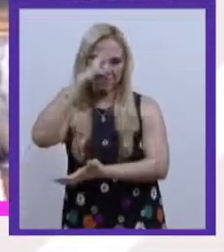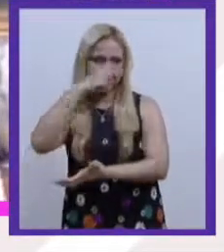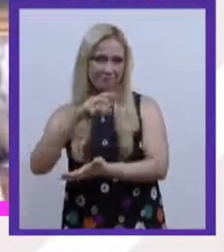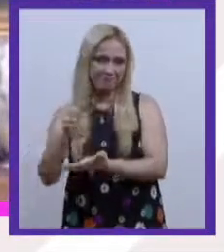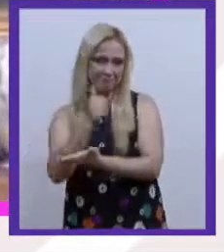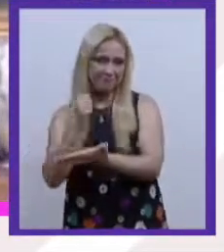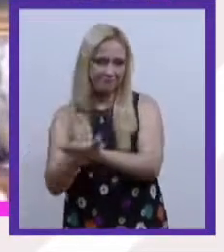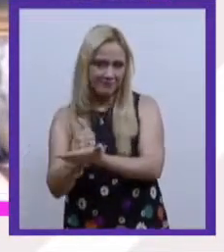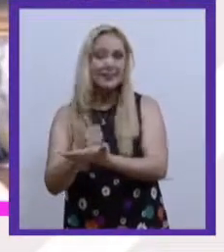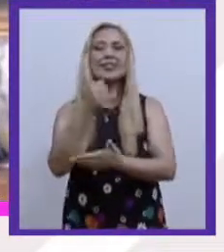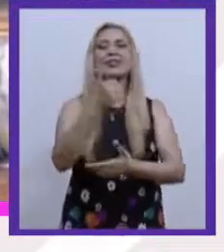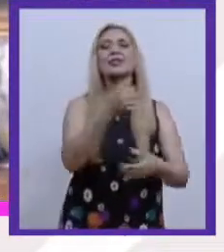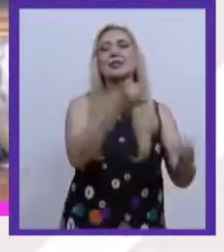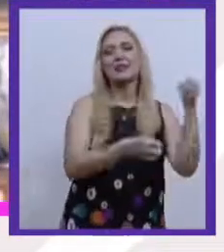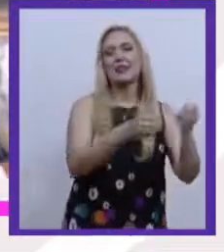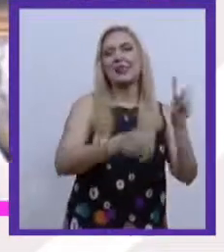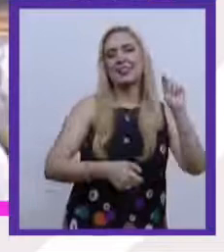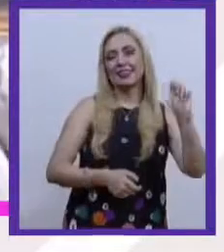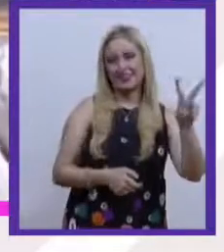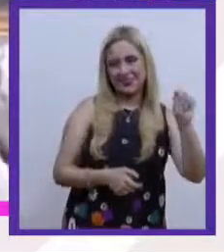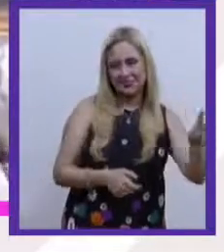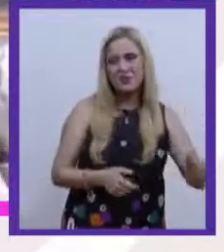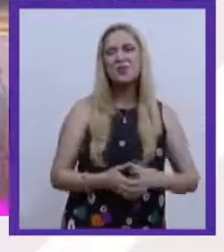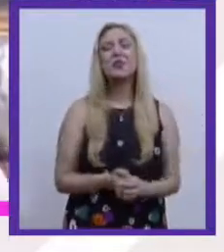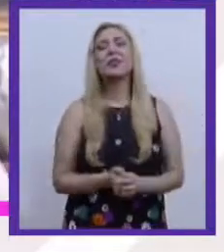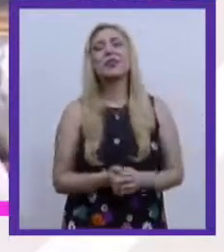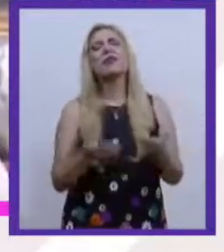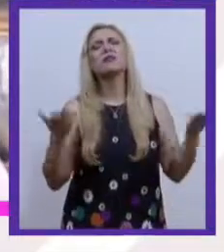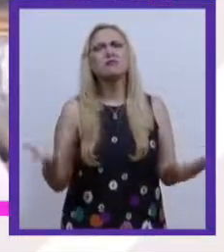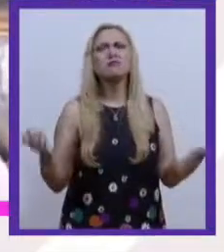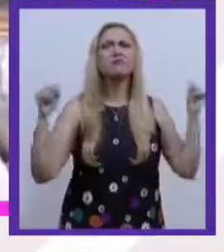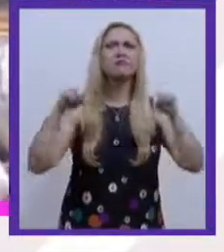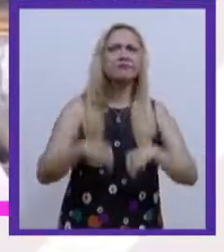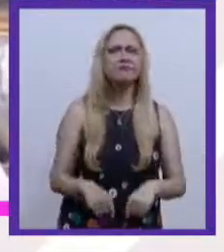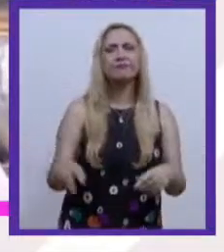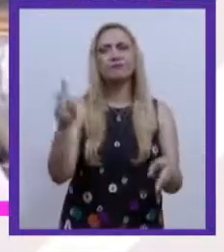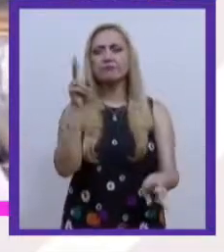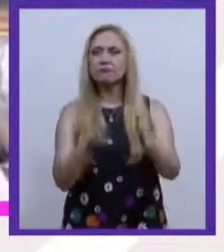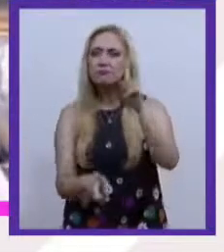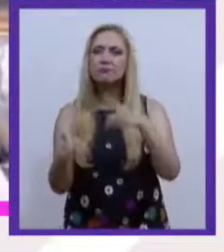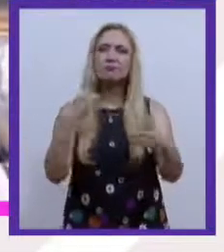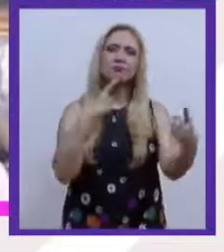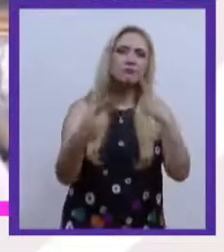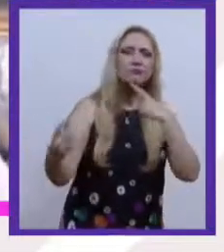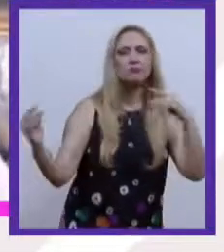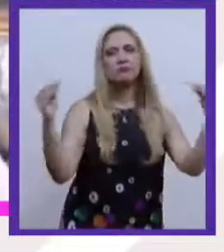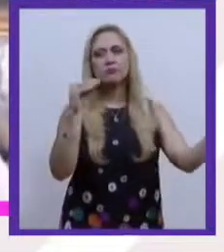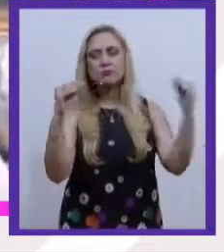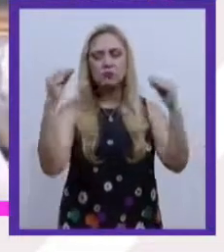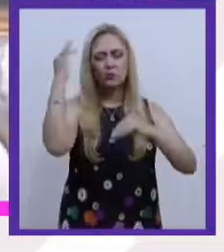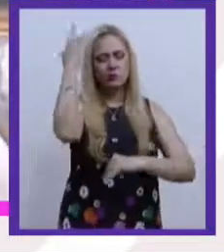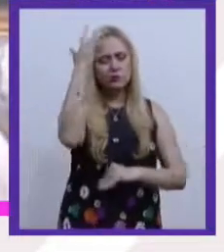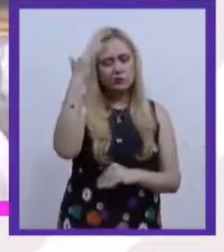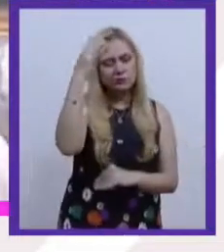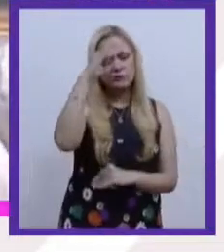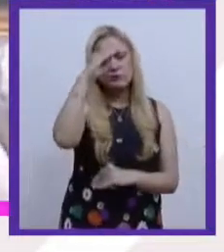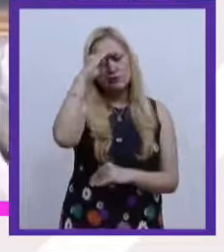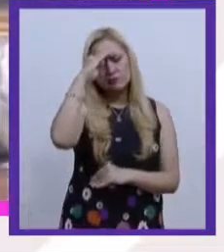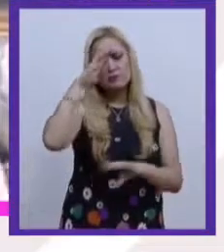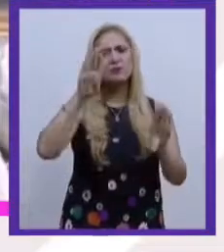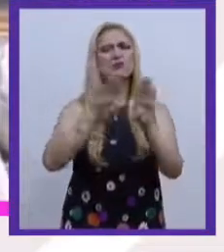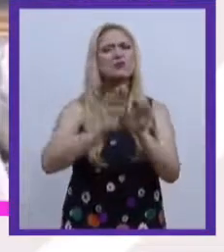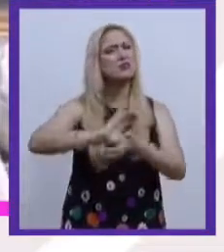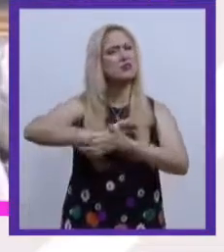la Discriminación de la Ciudad de México, el COPRED. Es un espacio para discutir, debatir, reflexionar sobre el